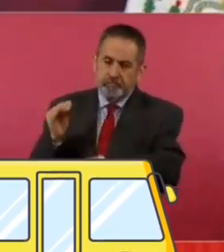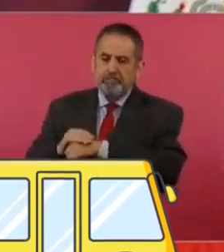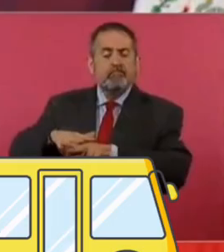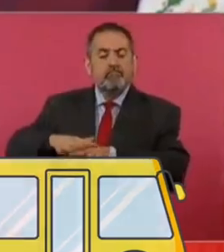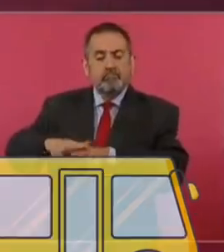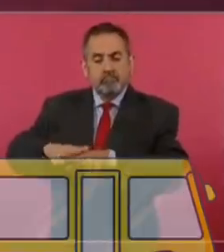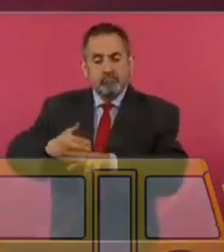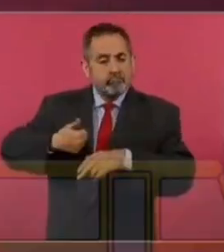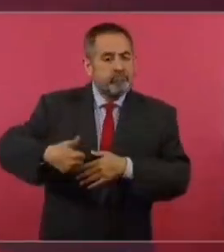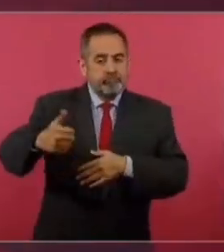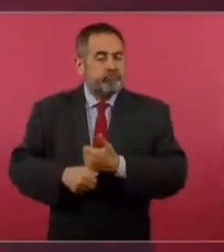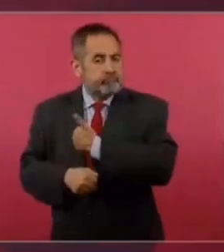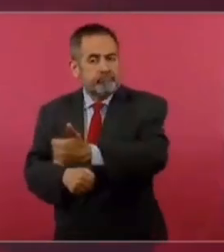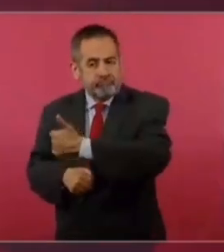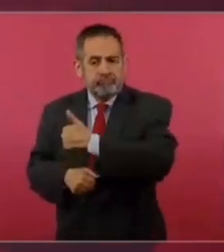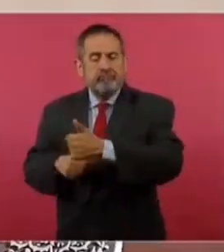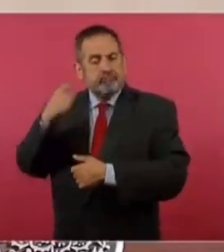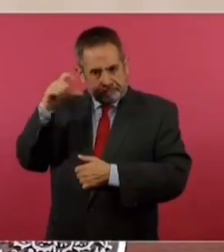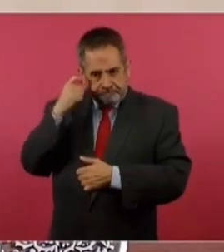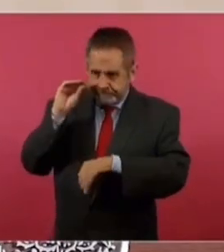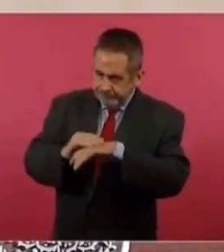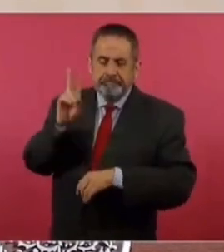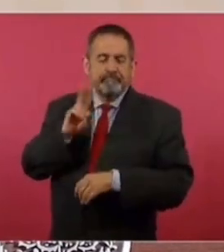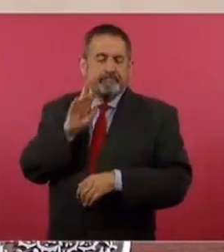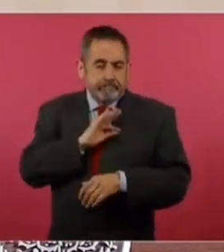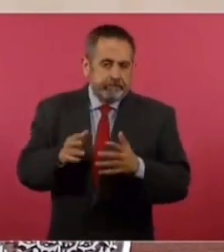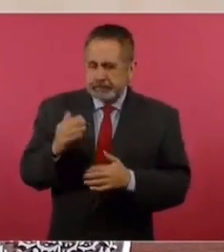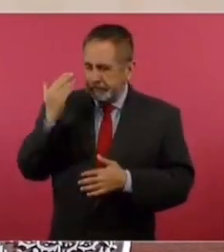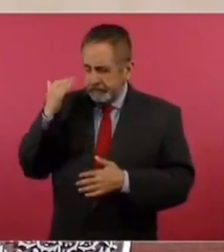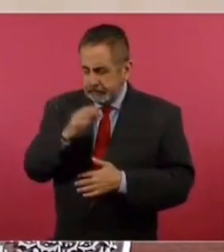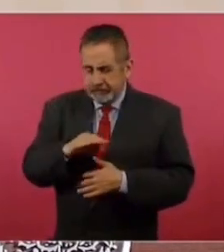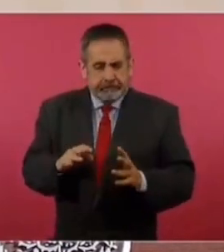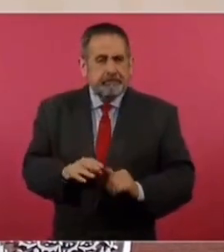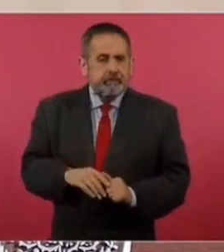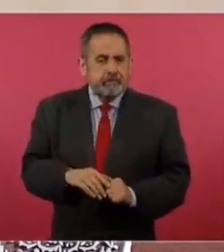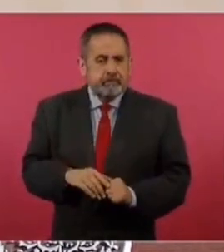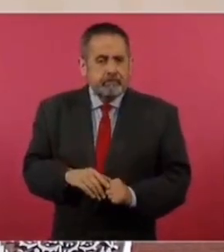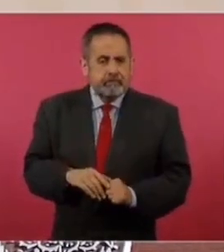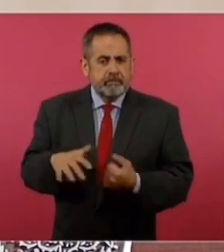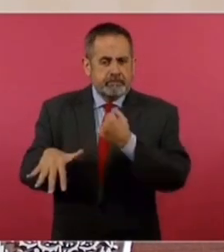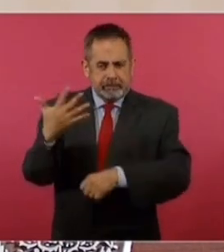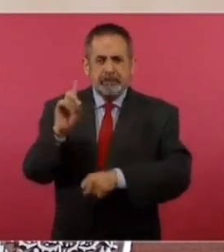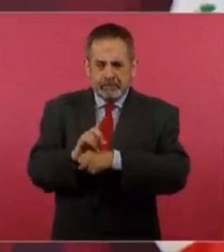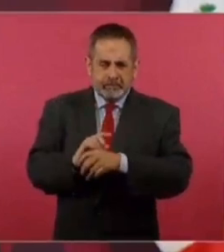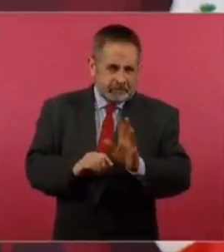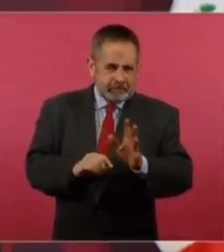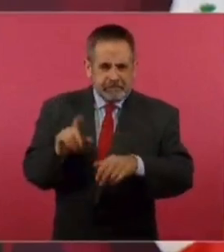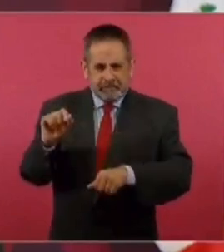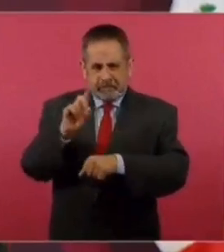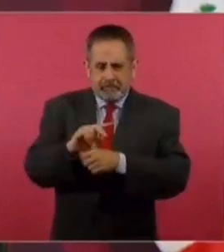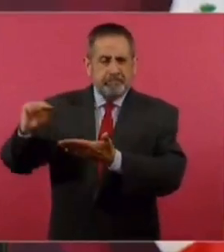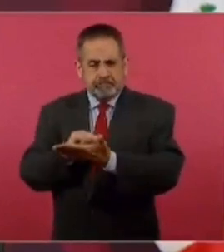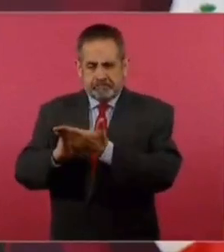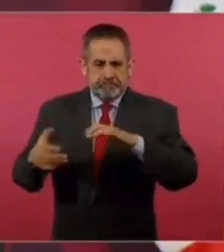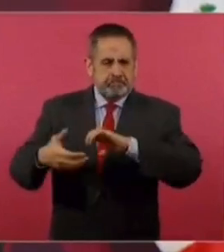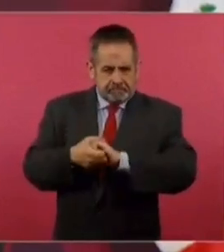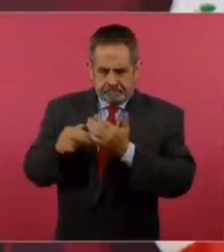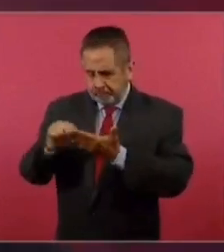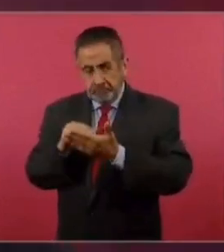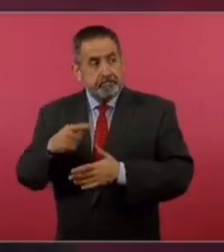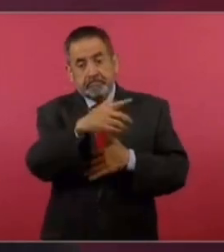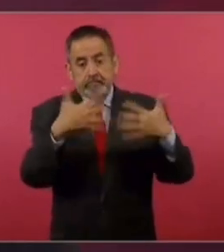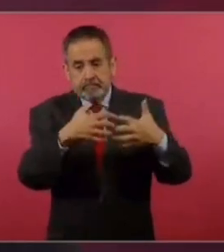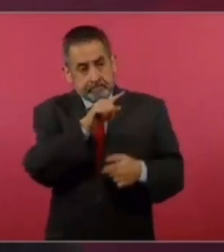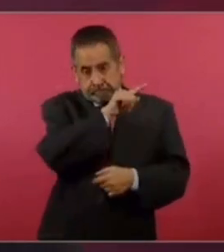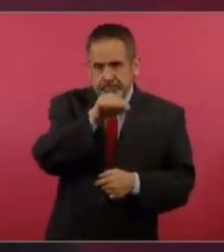del tren de pasajeros a Querétaro. Ya logramos, hace como 15 días, 20 días, se firmó un convenio donde la